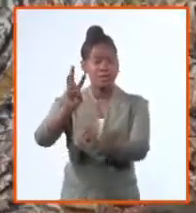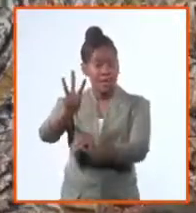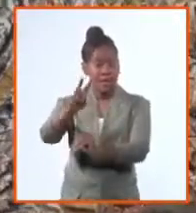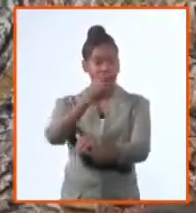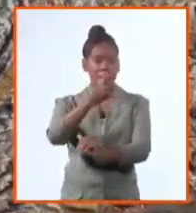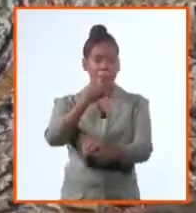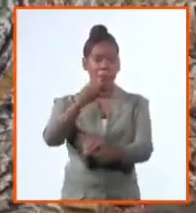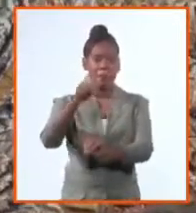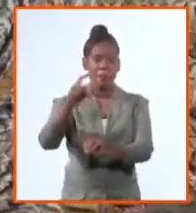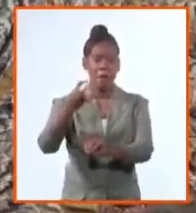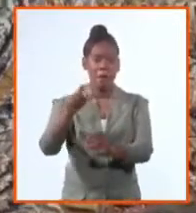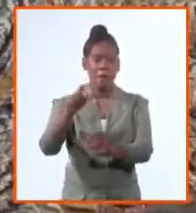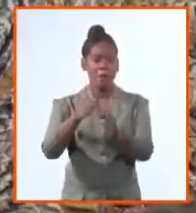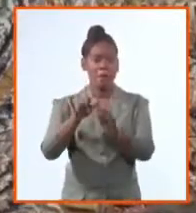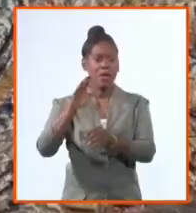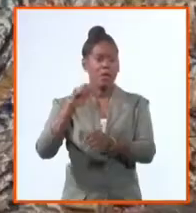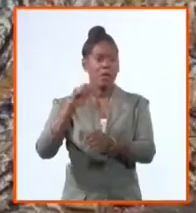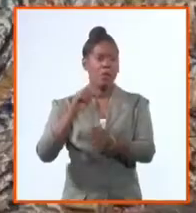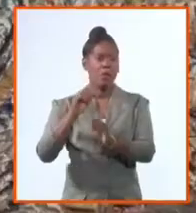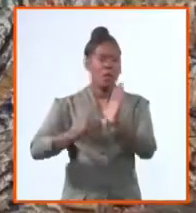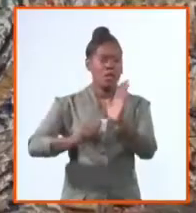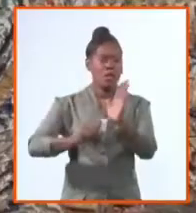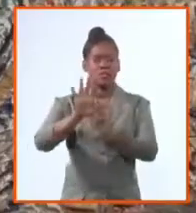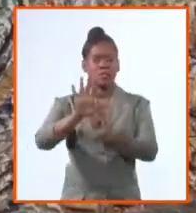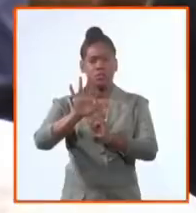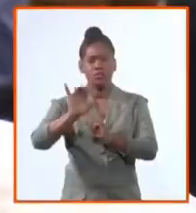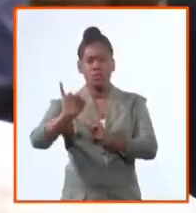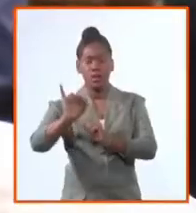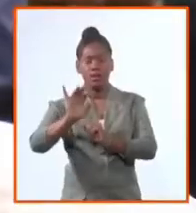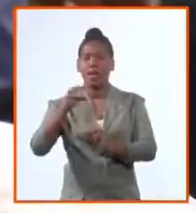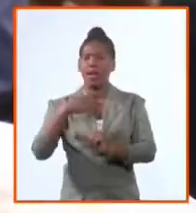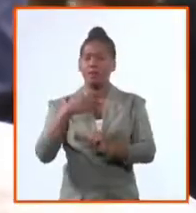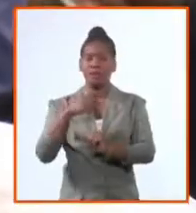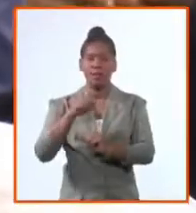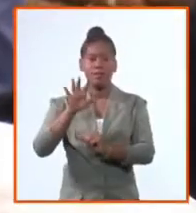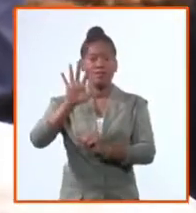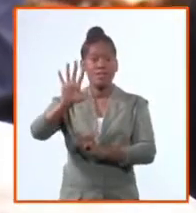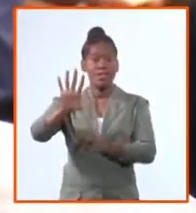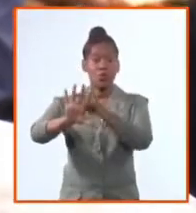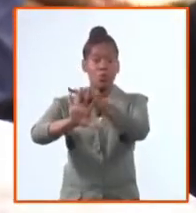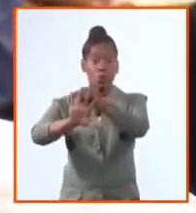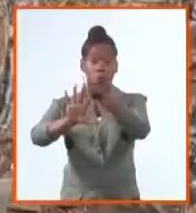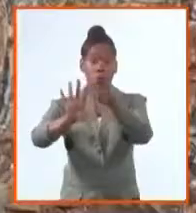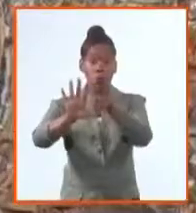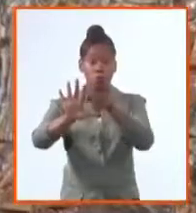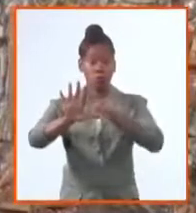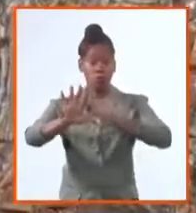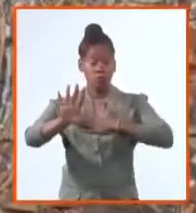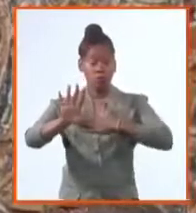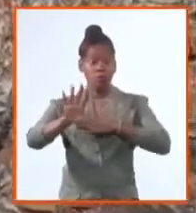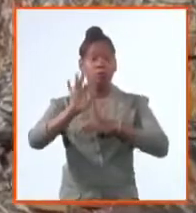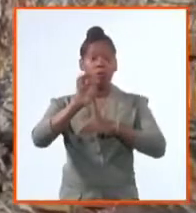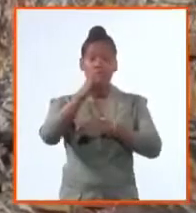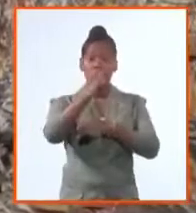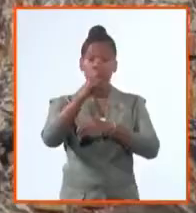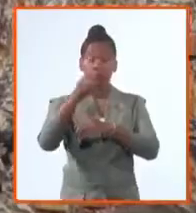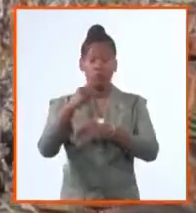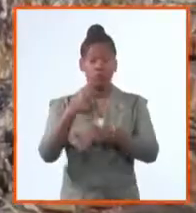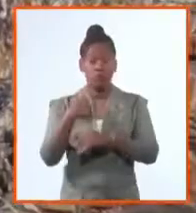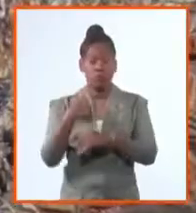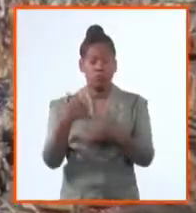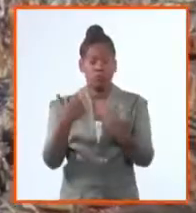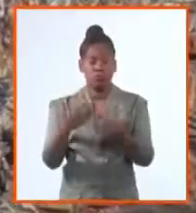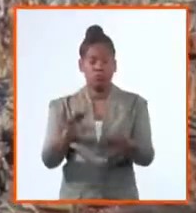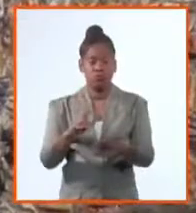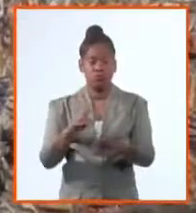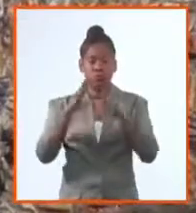meses teníamos los 5 candidatos vacunales que han ido evolucionando, y ya 3 son vacunas. Y yo creo que habrá que estar eternamente